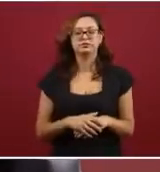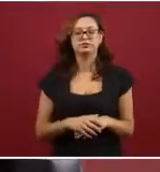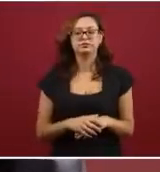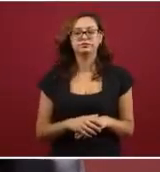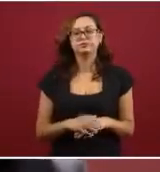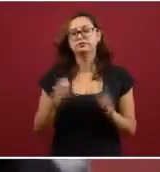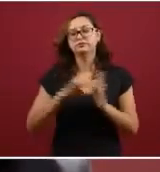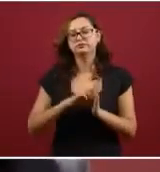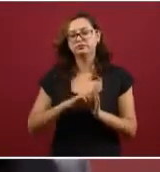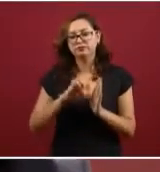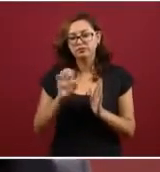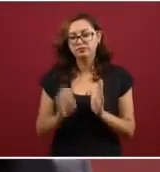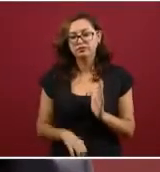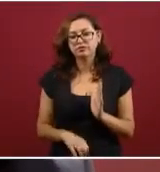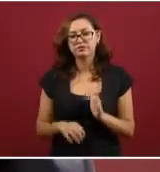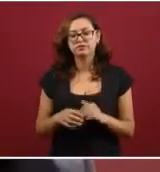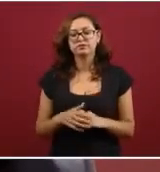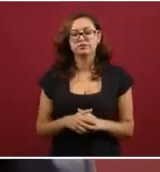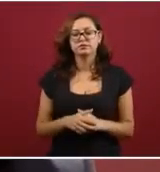no estuvo a cargo